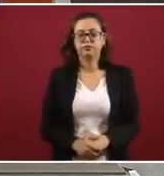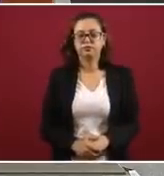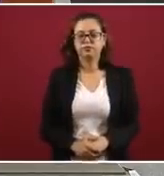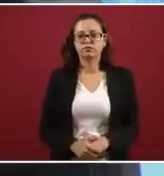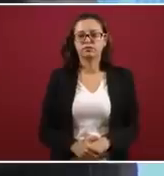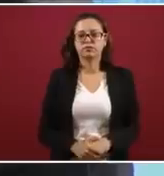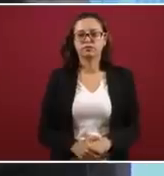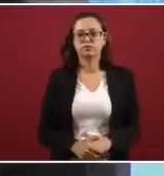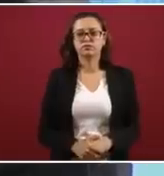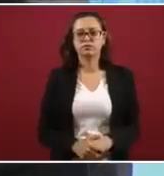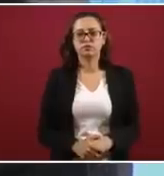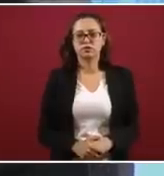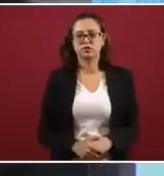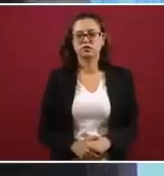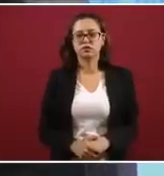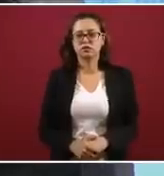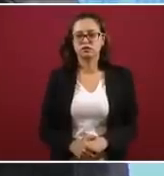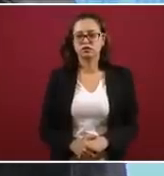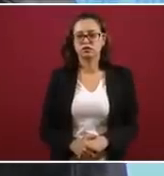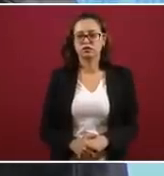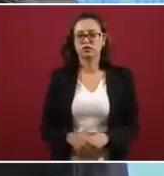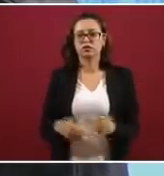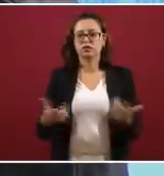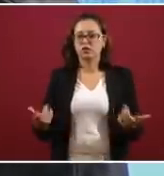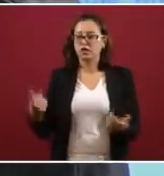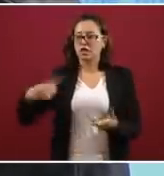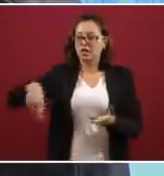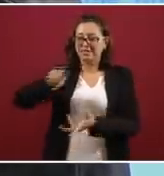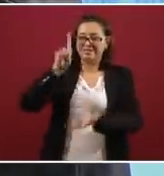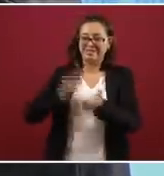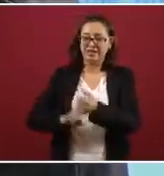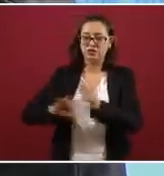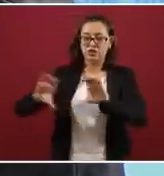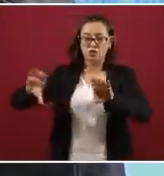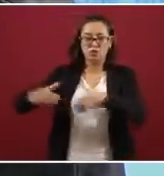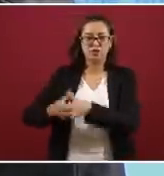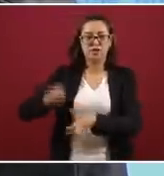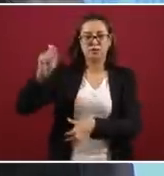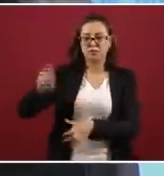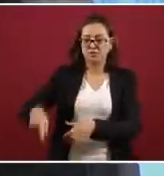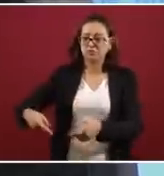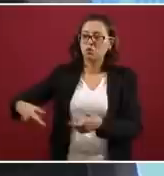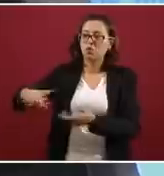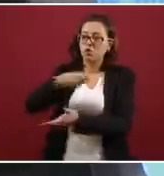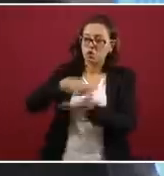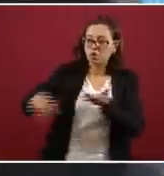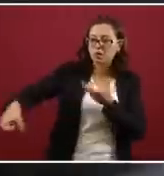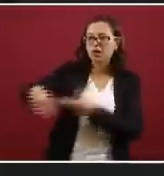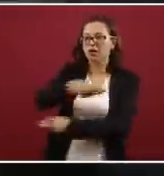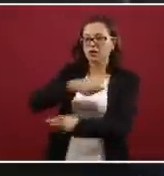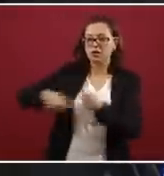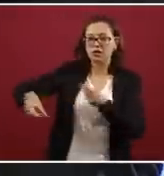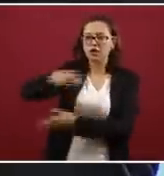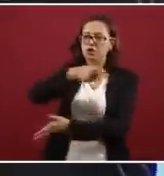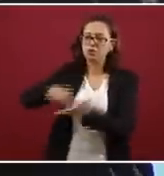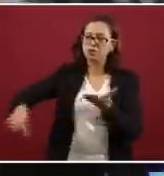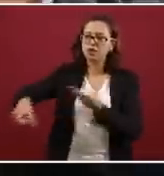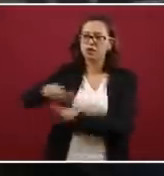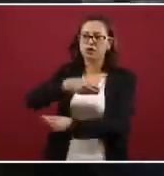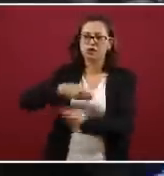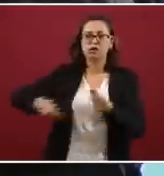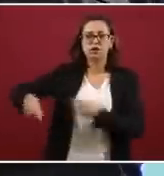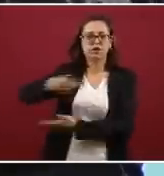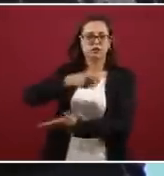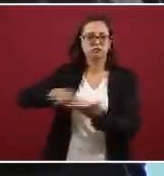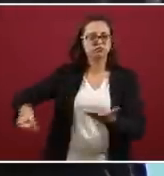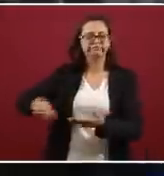alto autoconsumo en las comunidades donde se produce. ¿Por qué? Porque como en